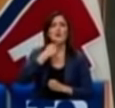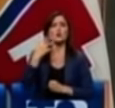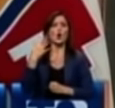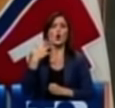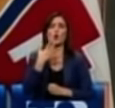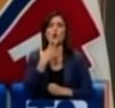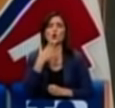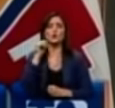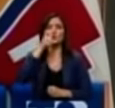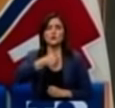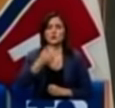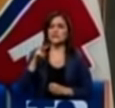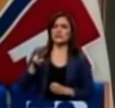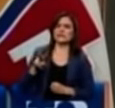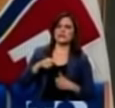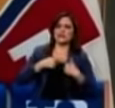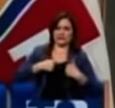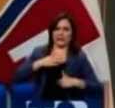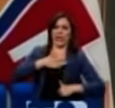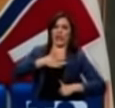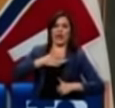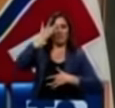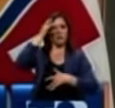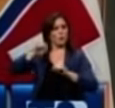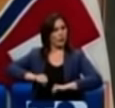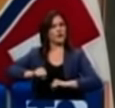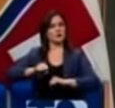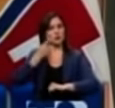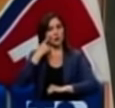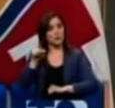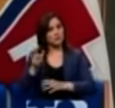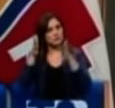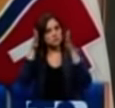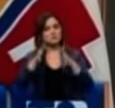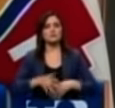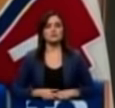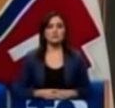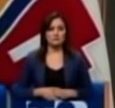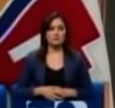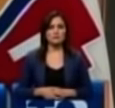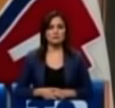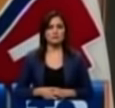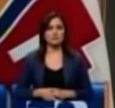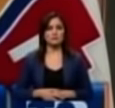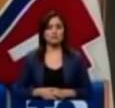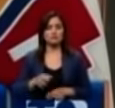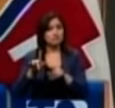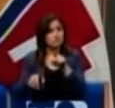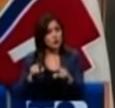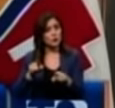cardiopatías, es decir, muchas enfermedades se las diagnostica a lo largo de la vida, inclusive